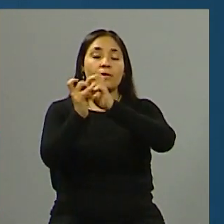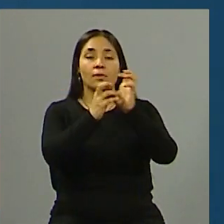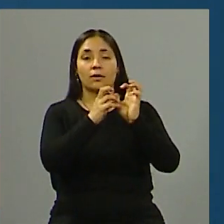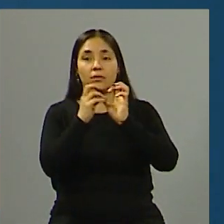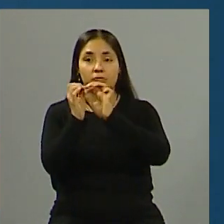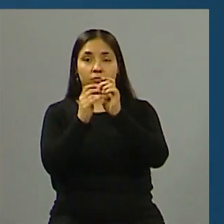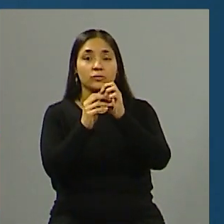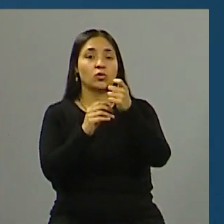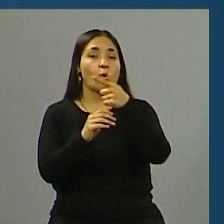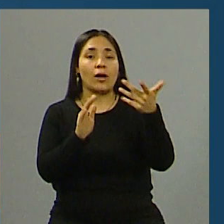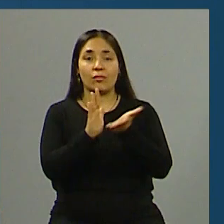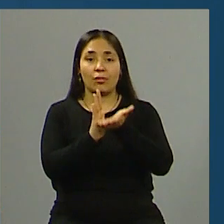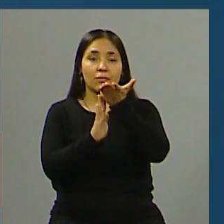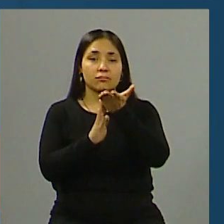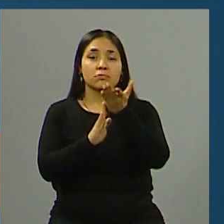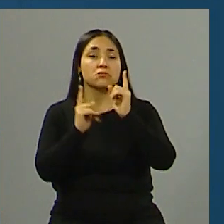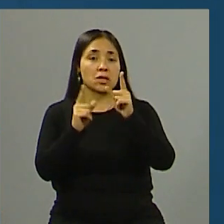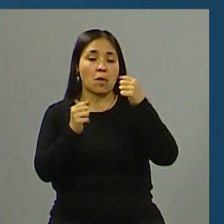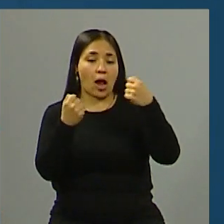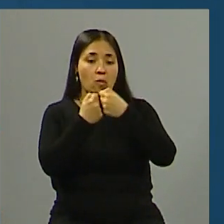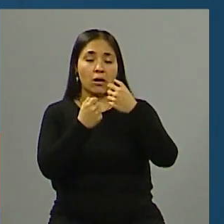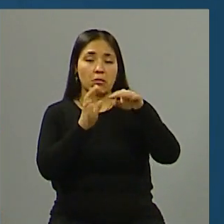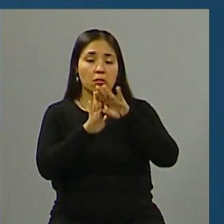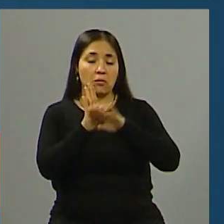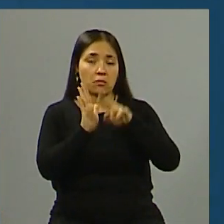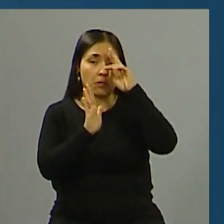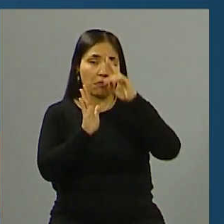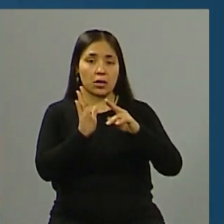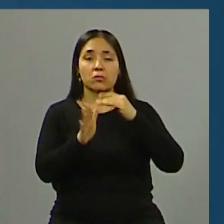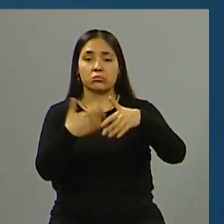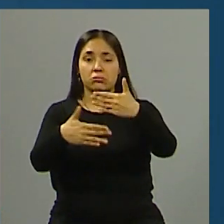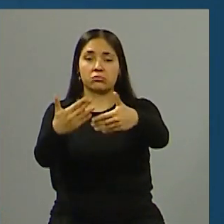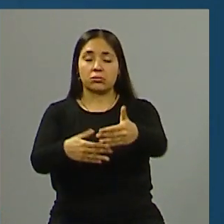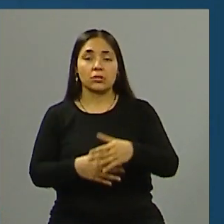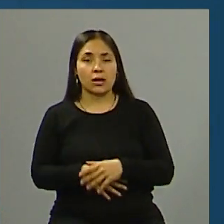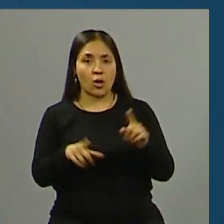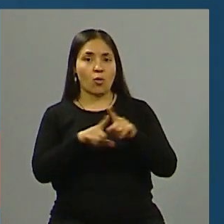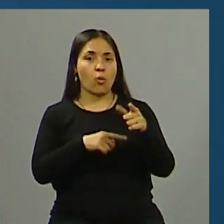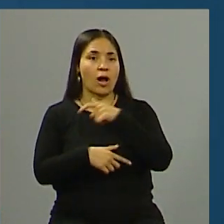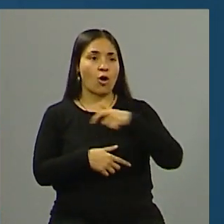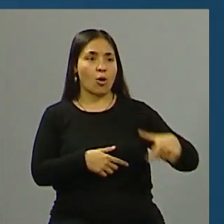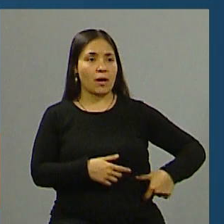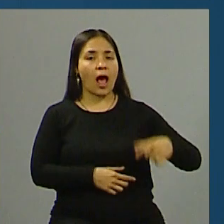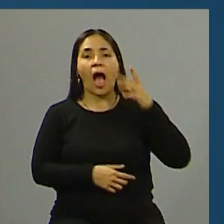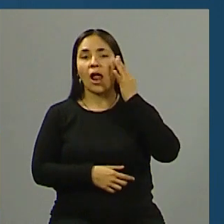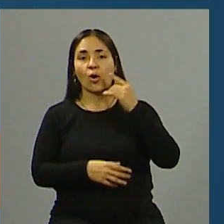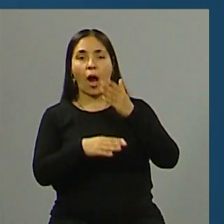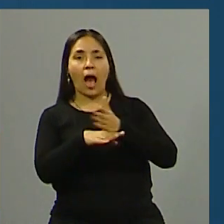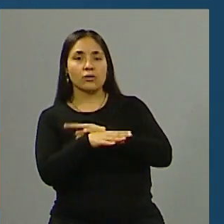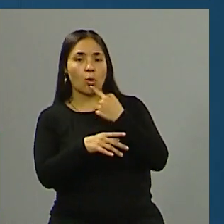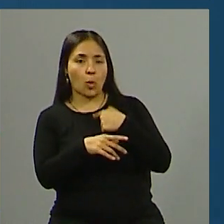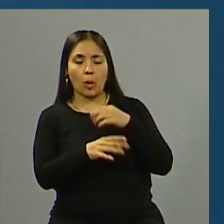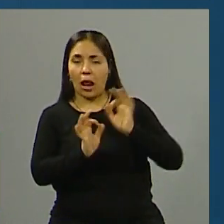lo acordado, y no vemos ningún motivo para que el Estado informe en consulta, teniendo en cuenta